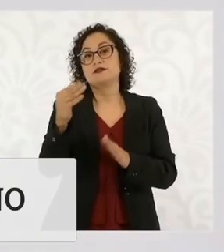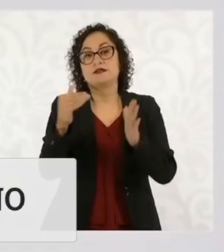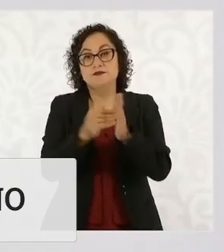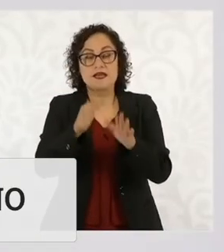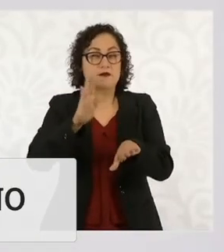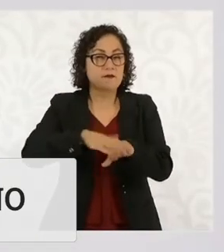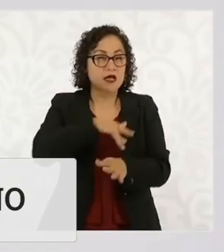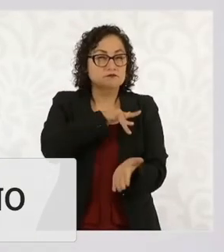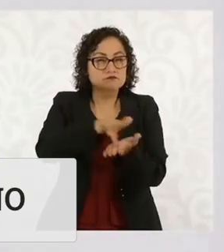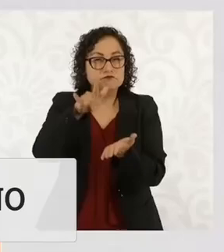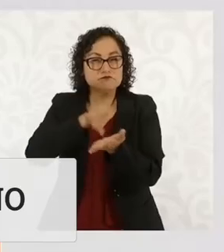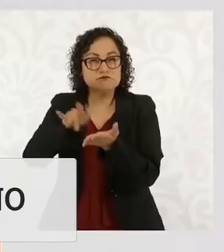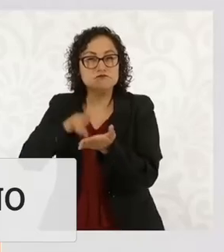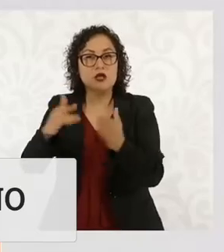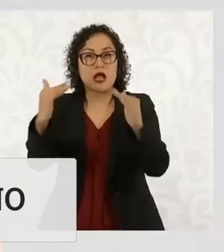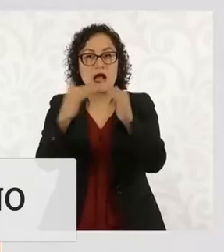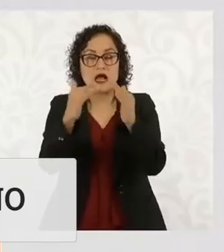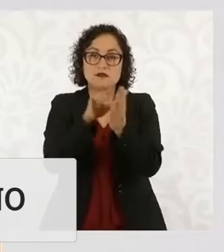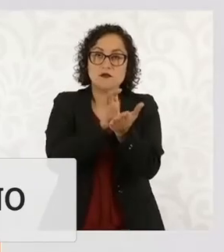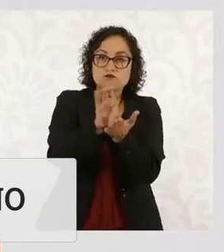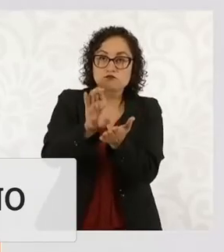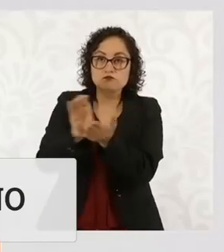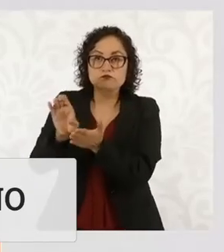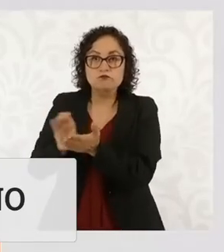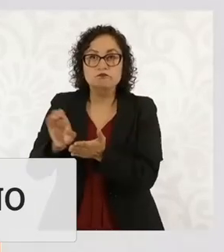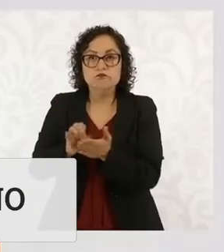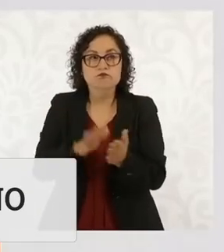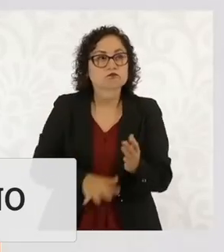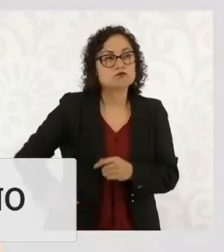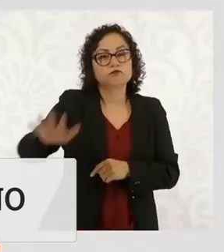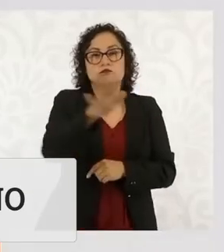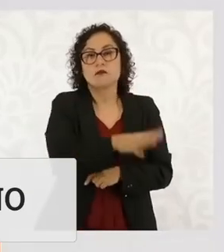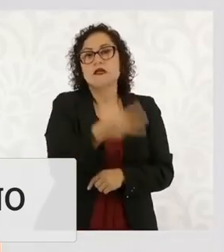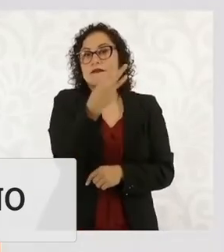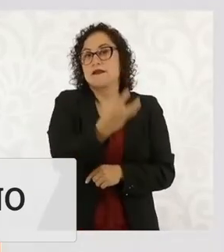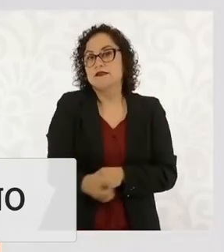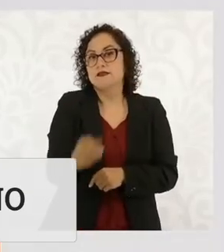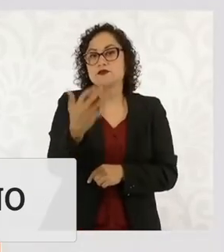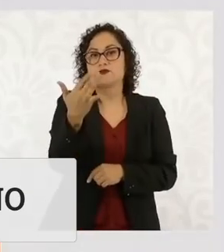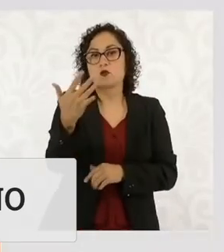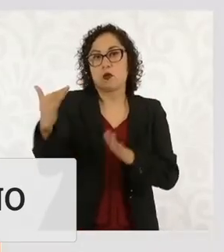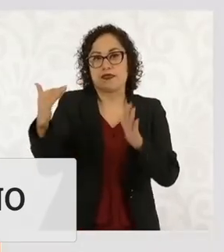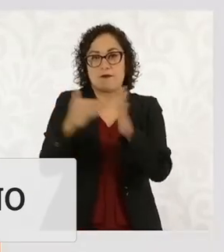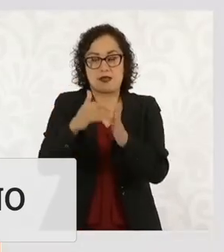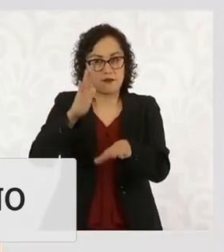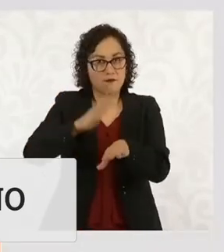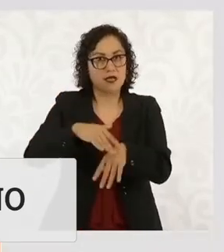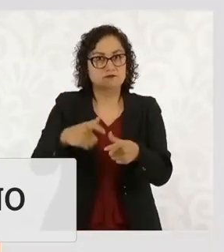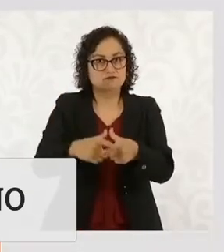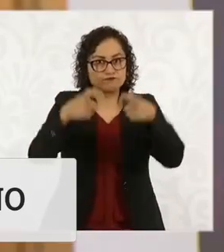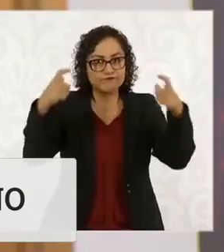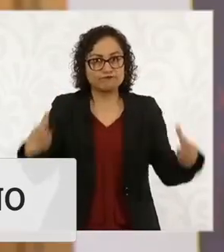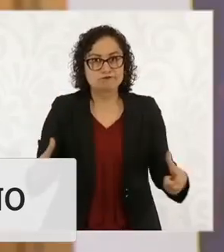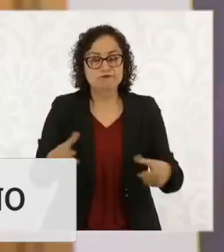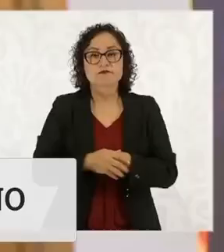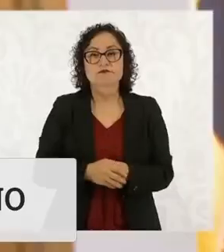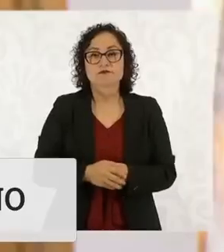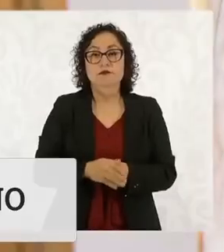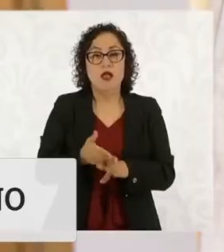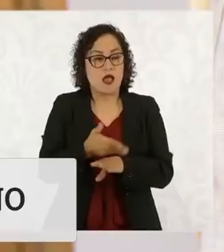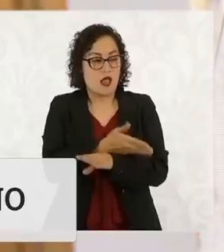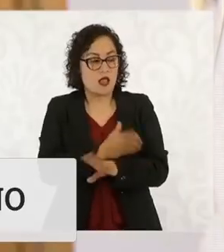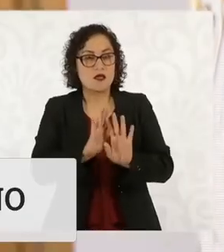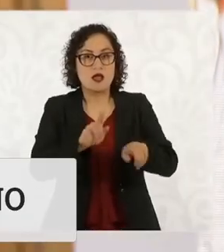mejoramiento de vivienda que llegarán a 350,000 al término de este año y se han